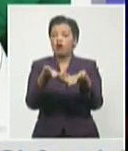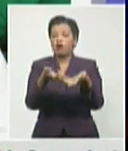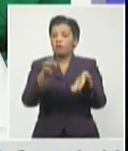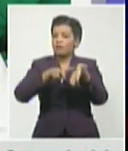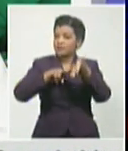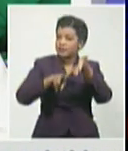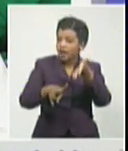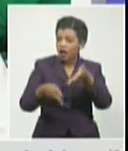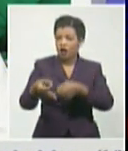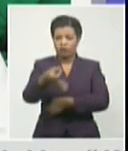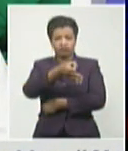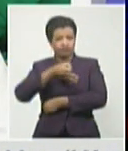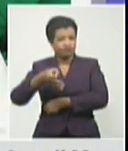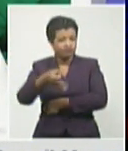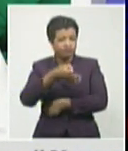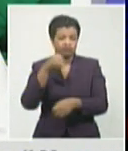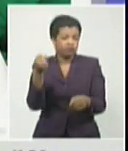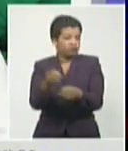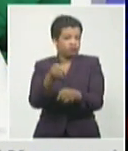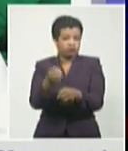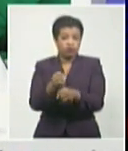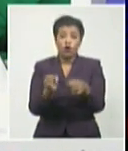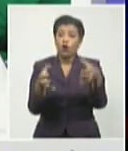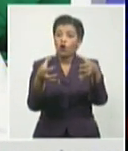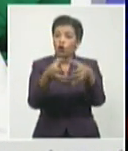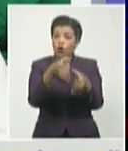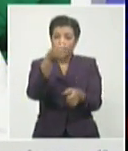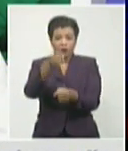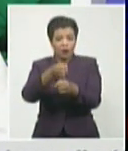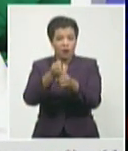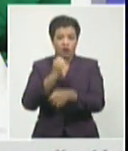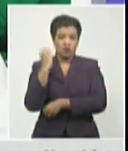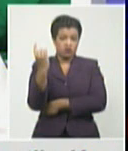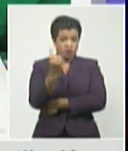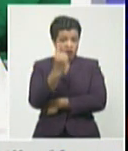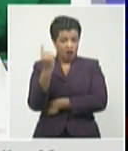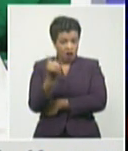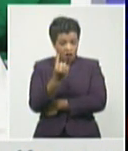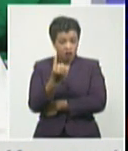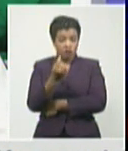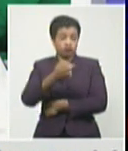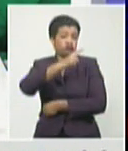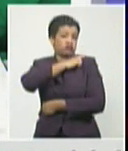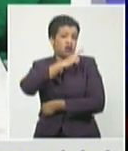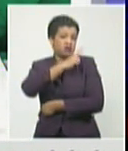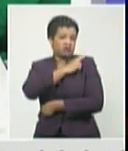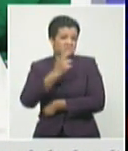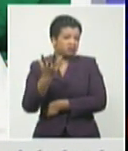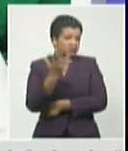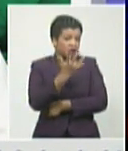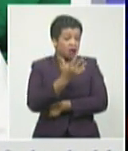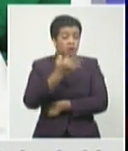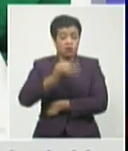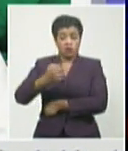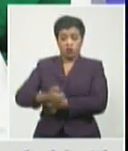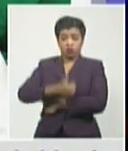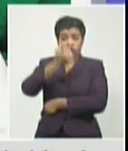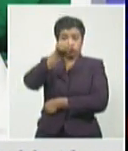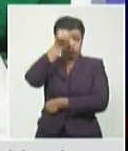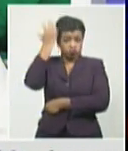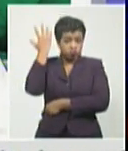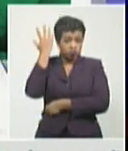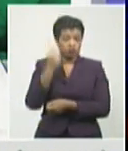ni el grupo temporal nacional presidido por nuestro presidente nuestros